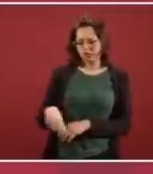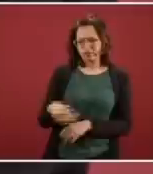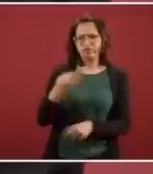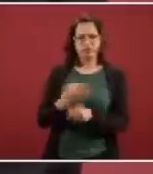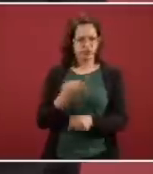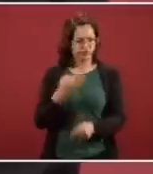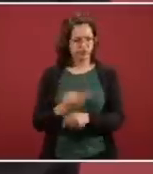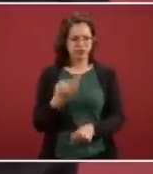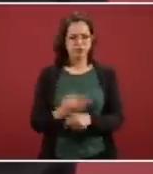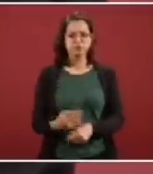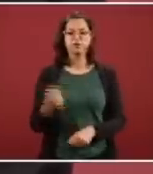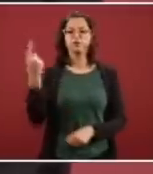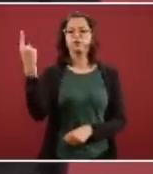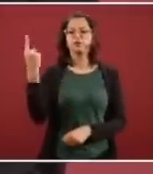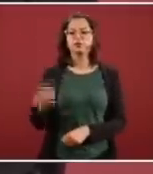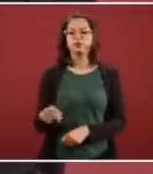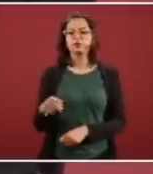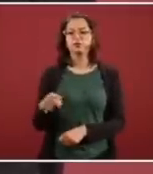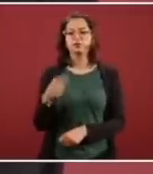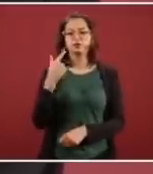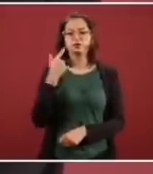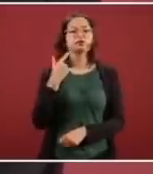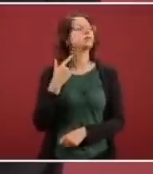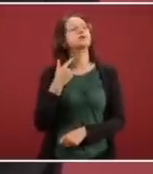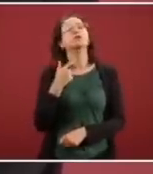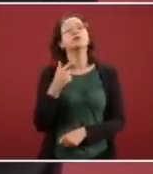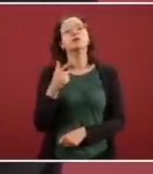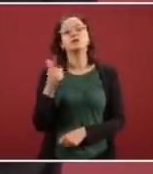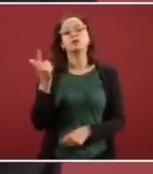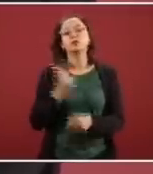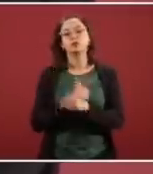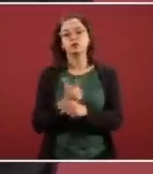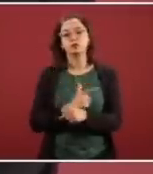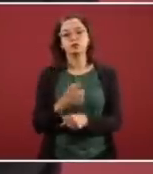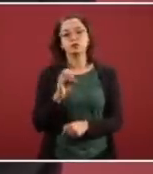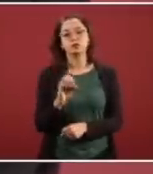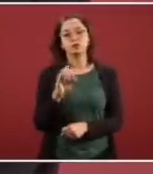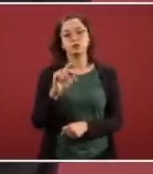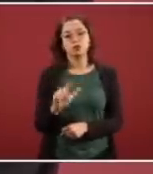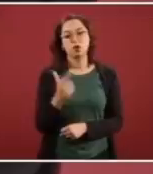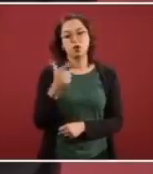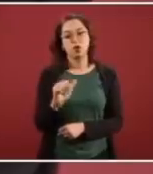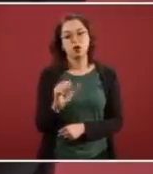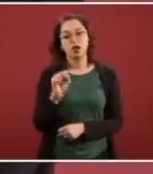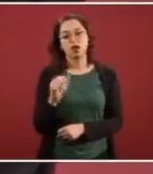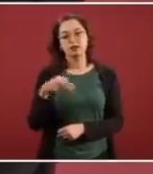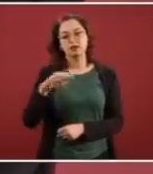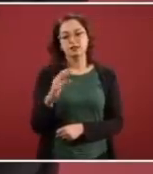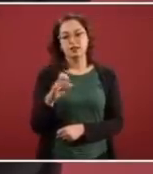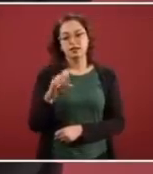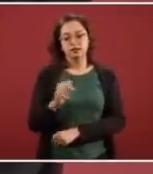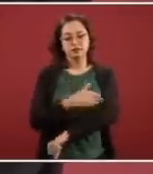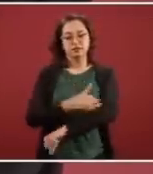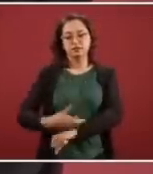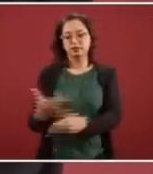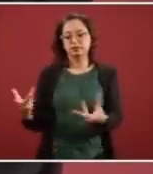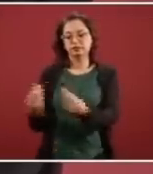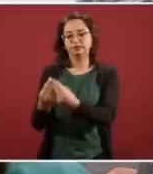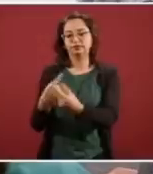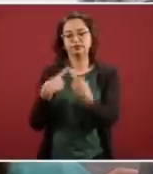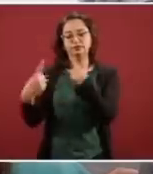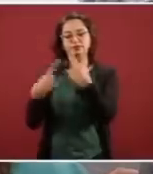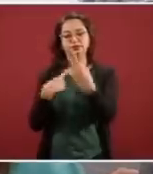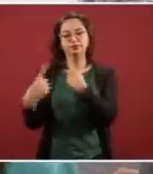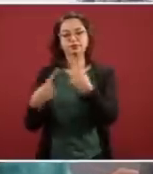ahora a la licenciada Olga Sánchez, correcto, para que lo reciba a los familiares.